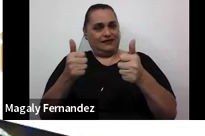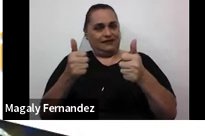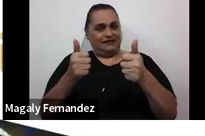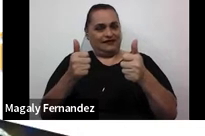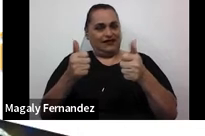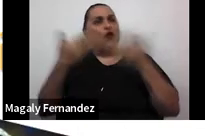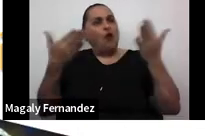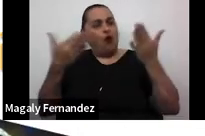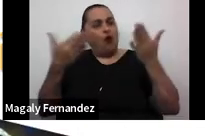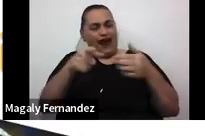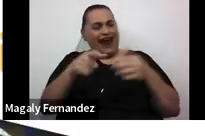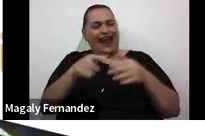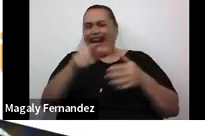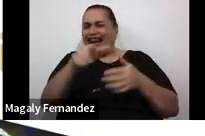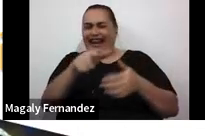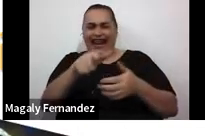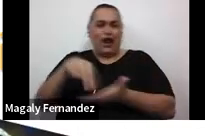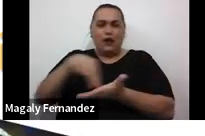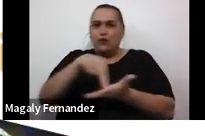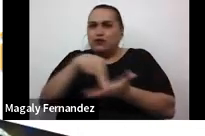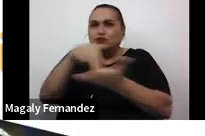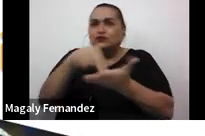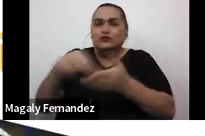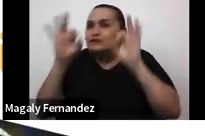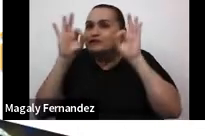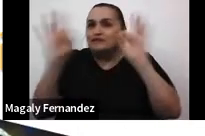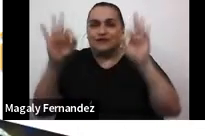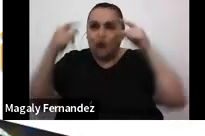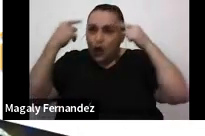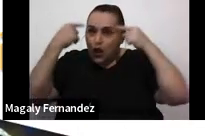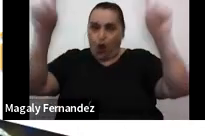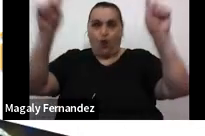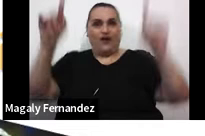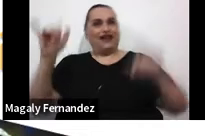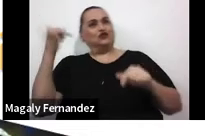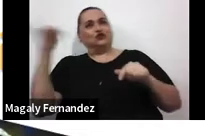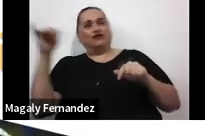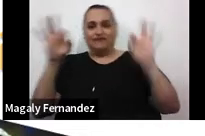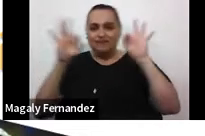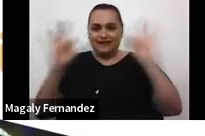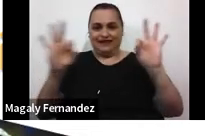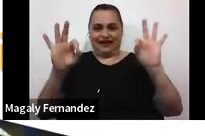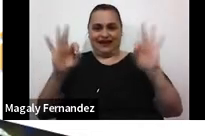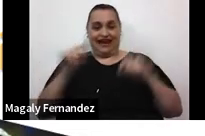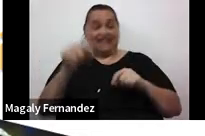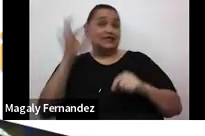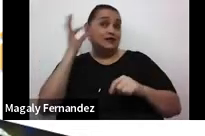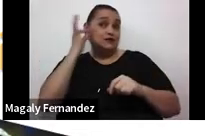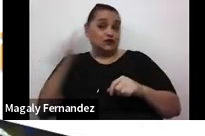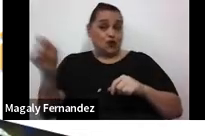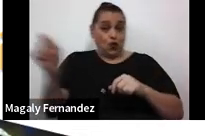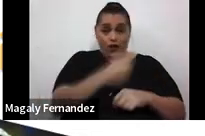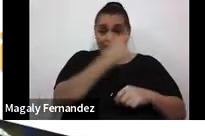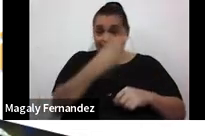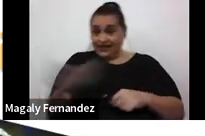él vuela con la ola no cómo lo logra Entonces es eso no esta chica que está jugando tenis